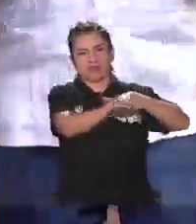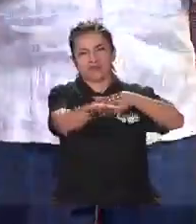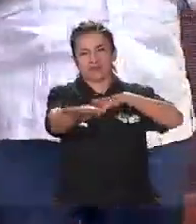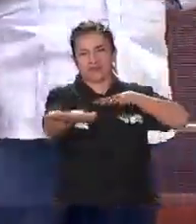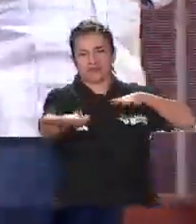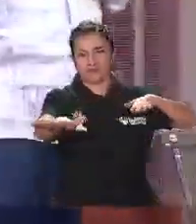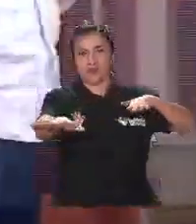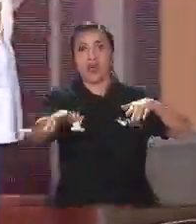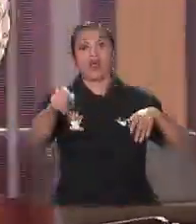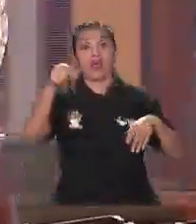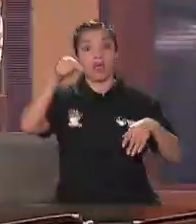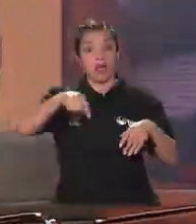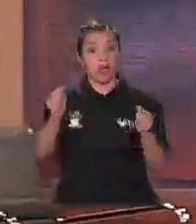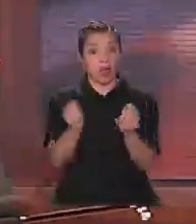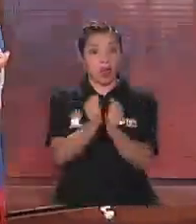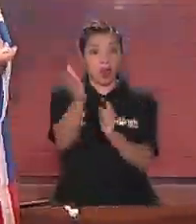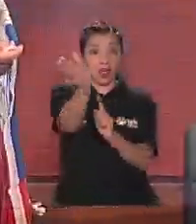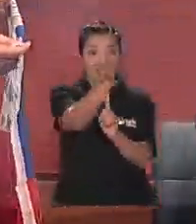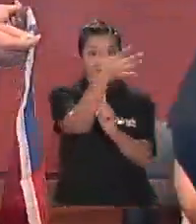con la bandera,